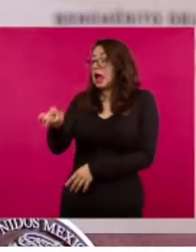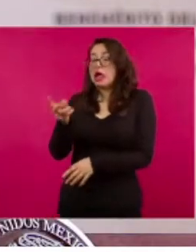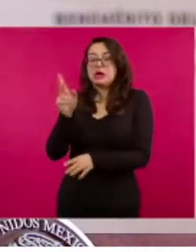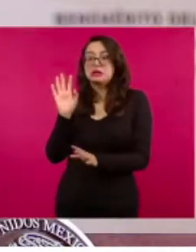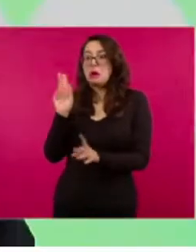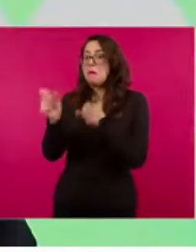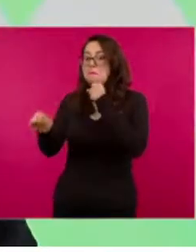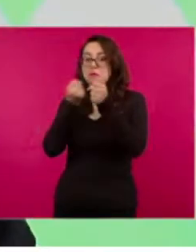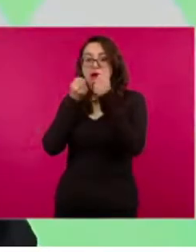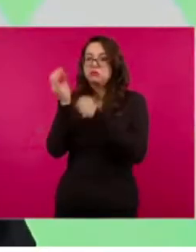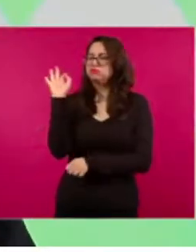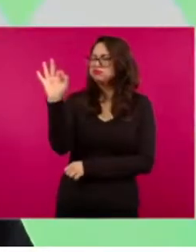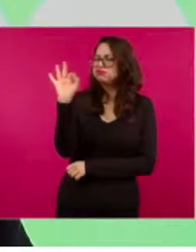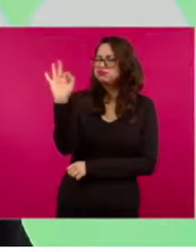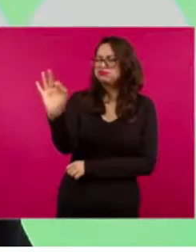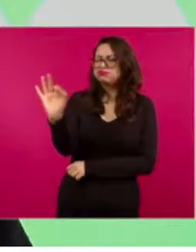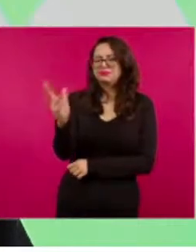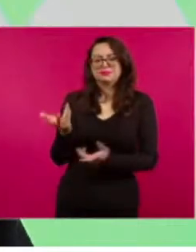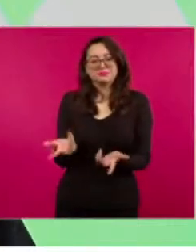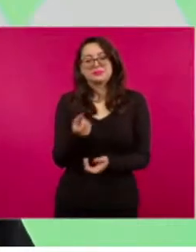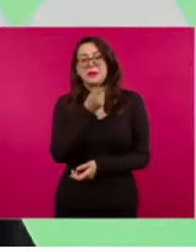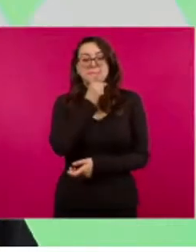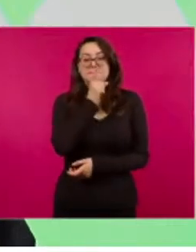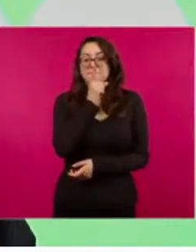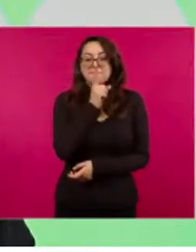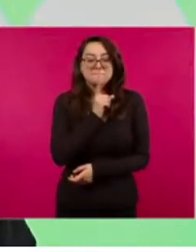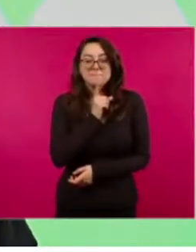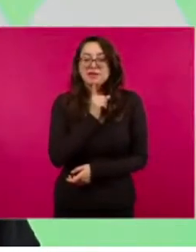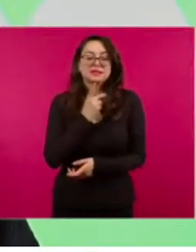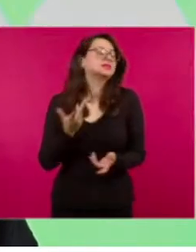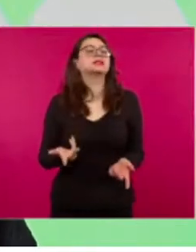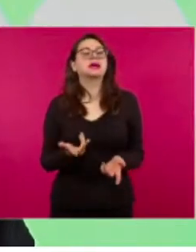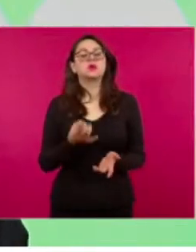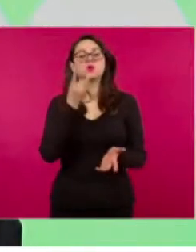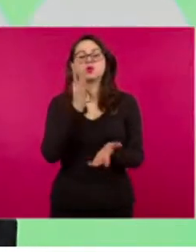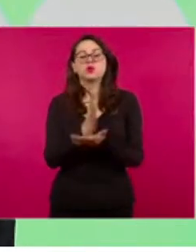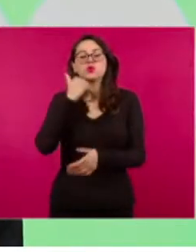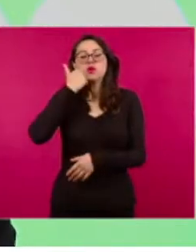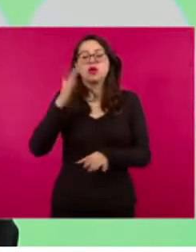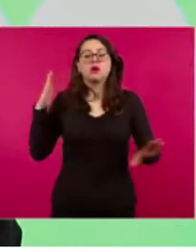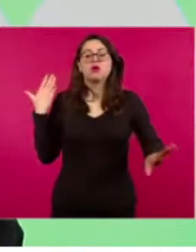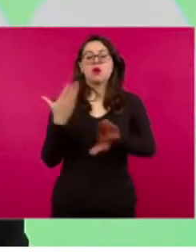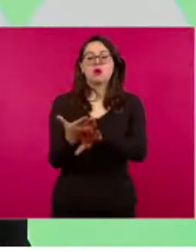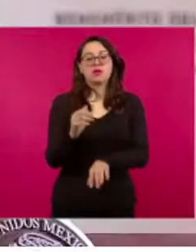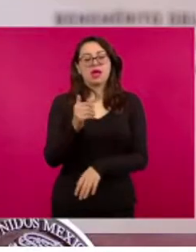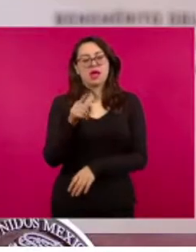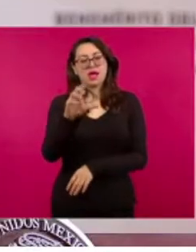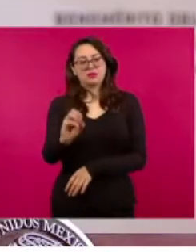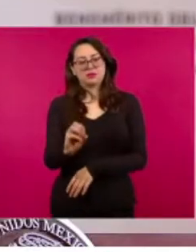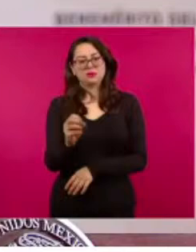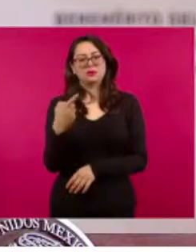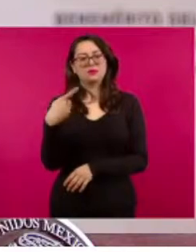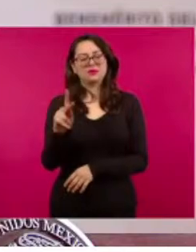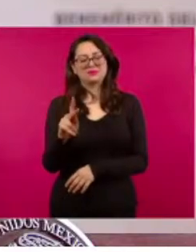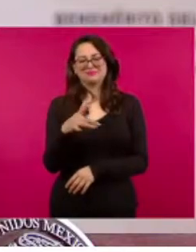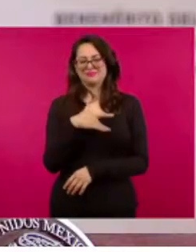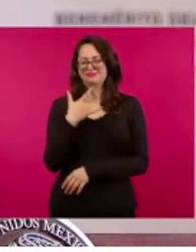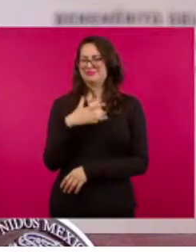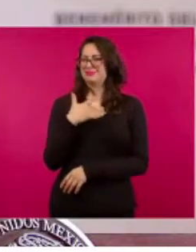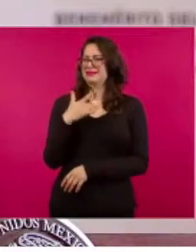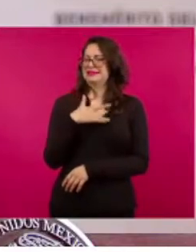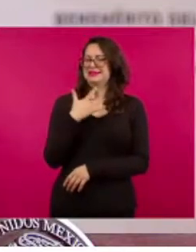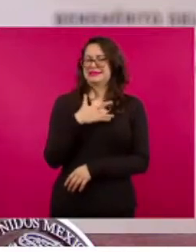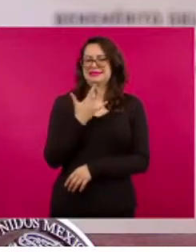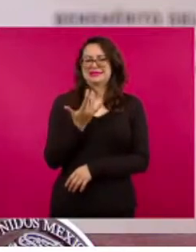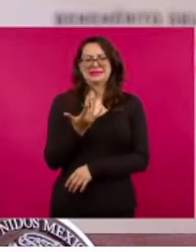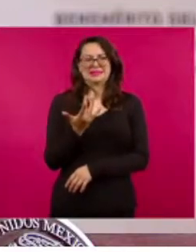nota, la intervención rusa es una mentira y parte de la campaña en contra del presidente y su gobierno. Pero es como, ¿no les parece que les da la sensación